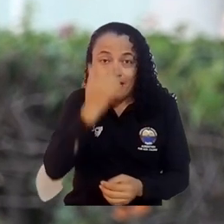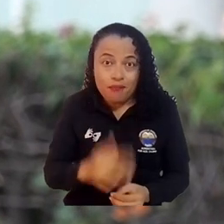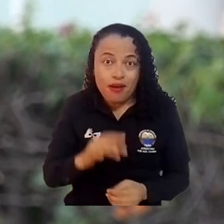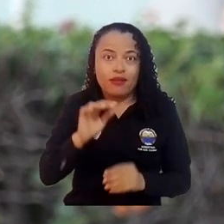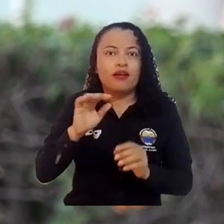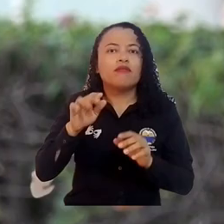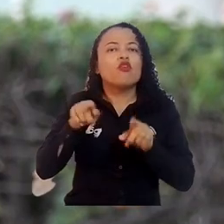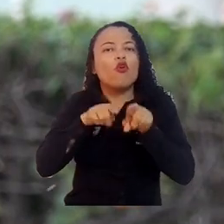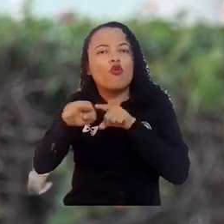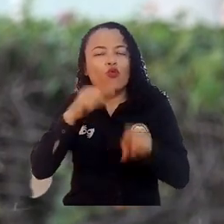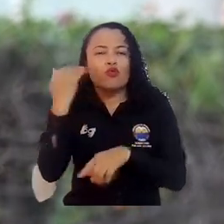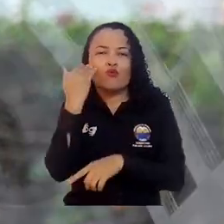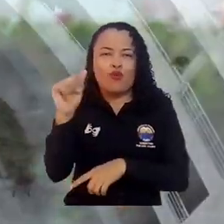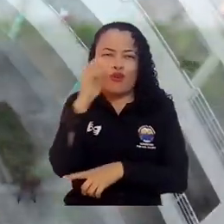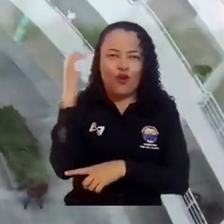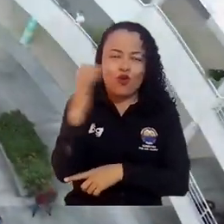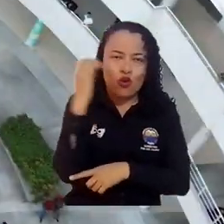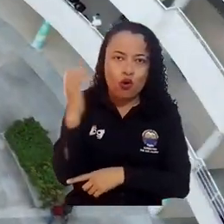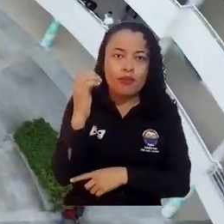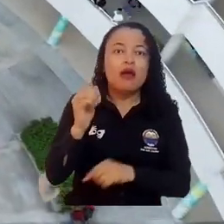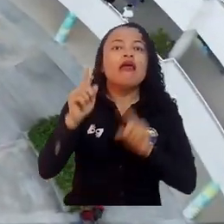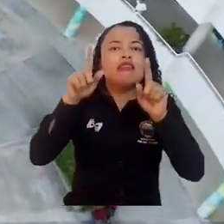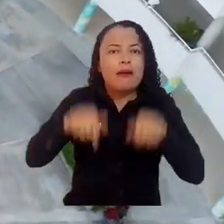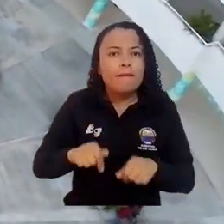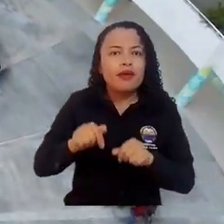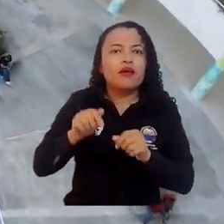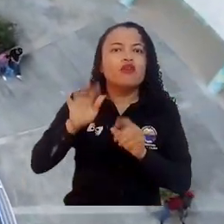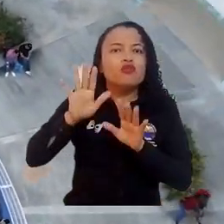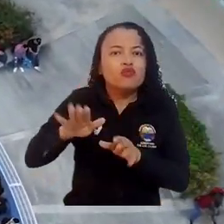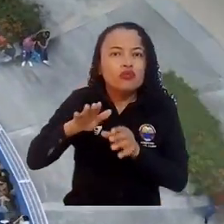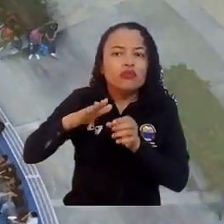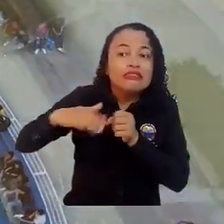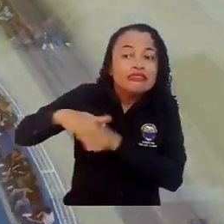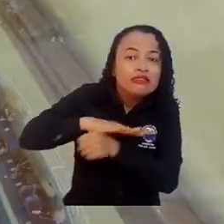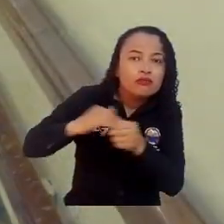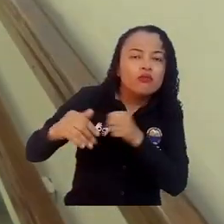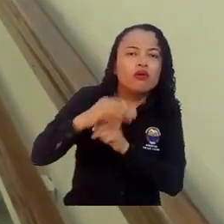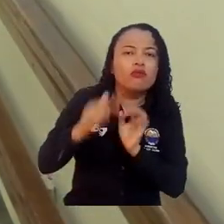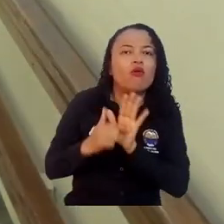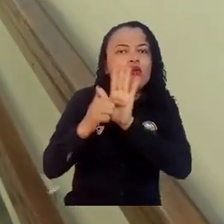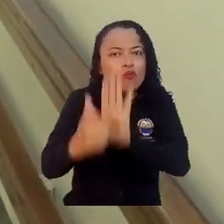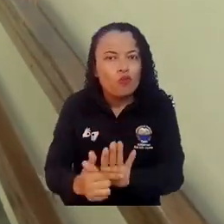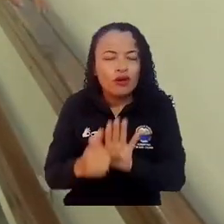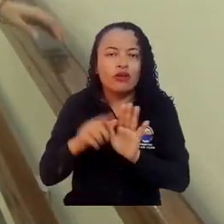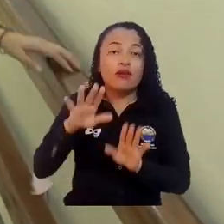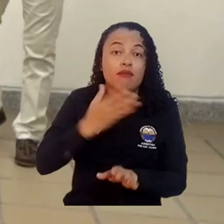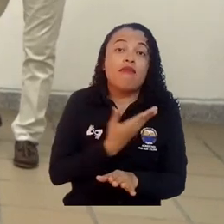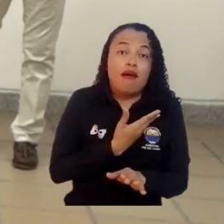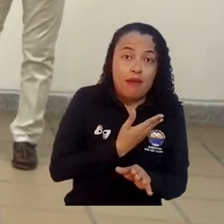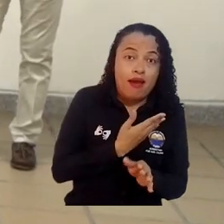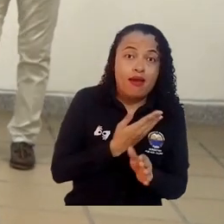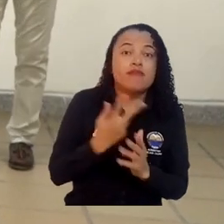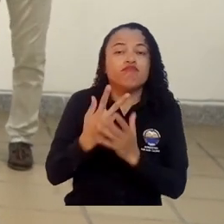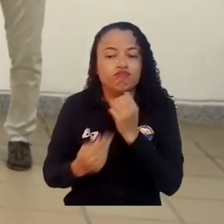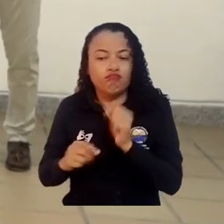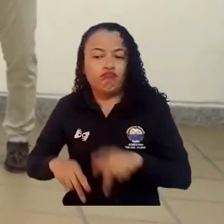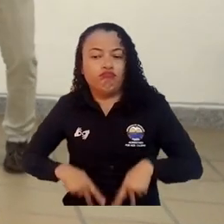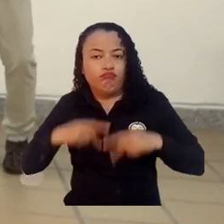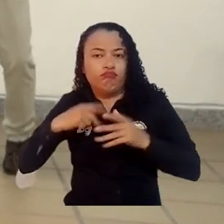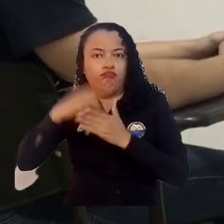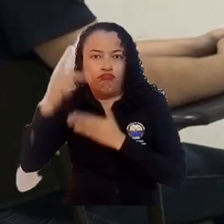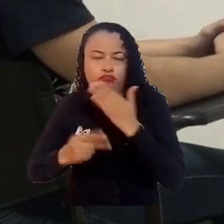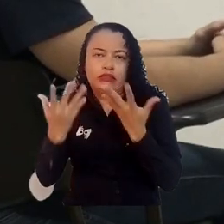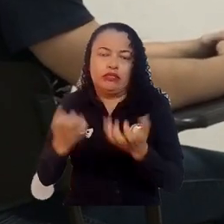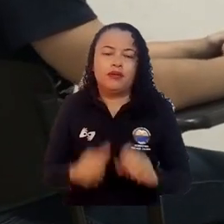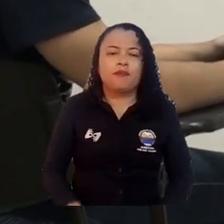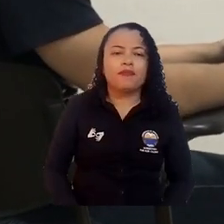Señora Colombia. Ella representa la realidad de las mujeres que, siendo madres, también priorizan su proyecto de vida. Uni Magdalena para